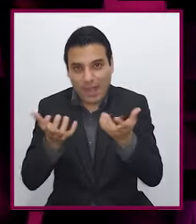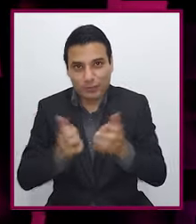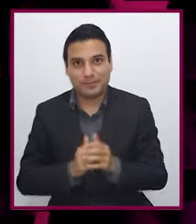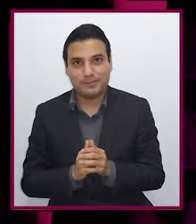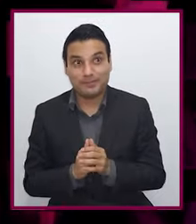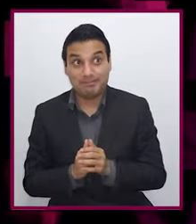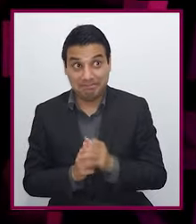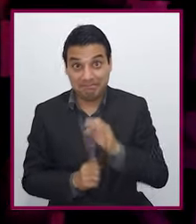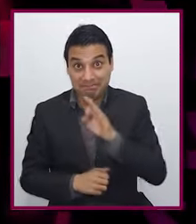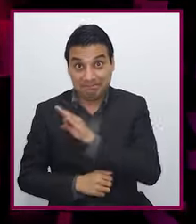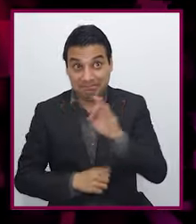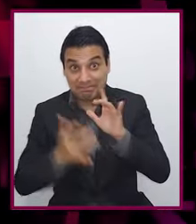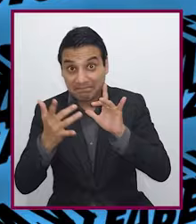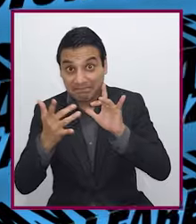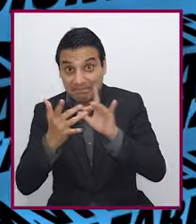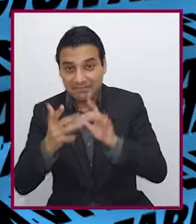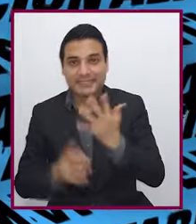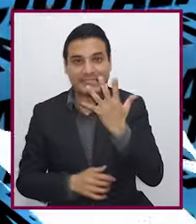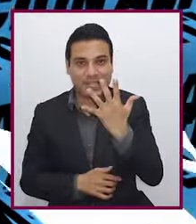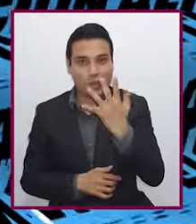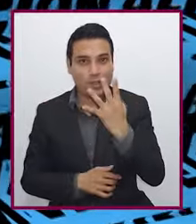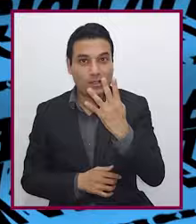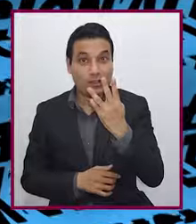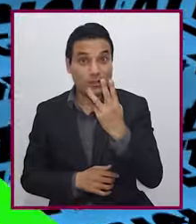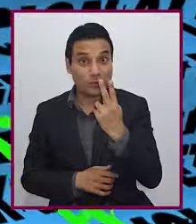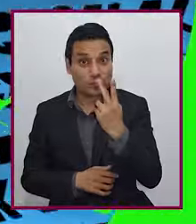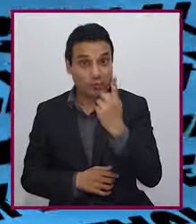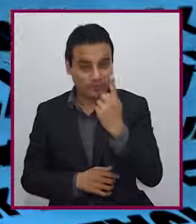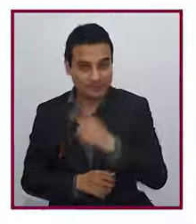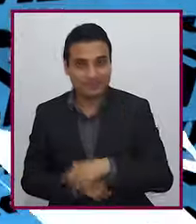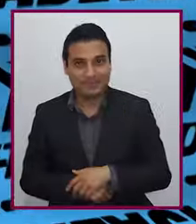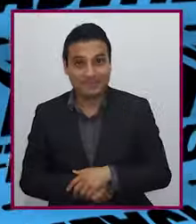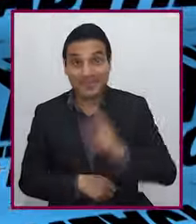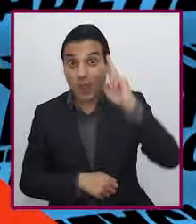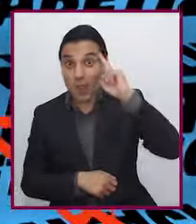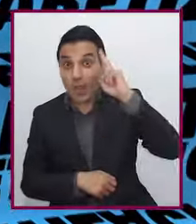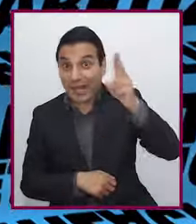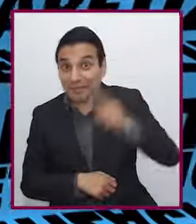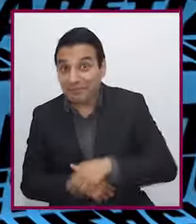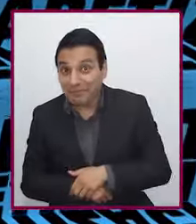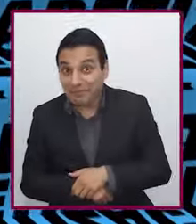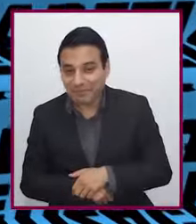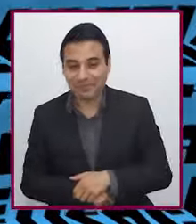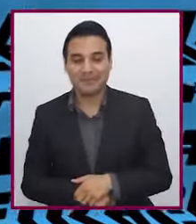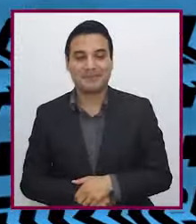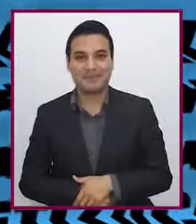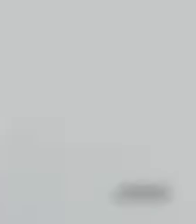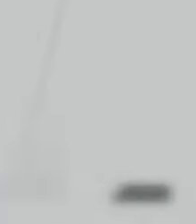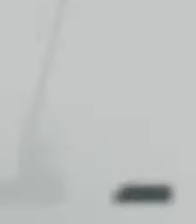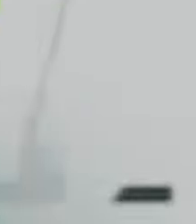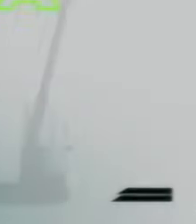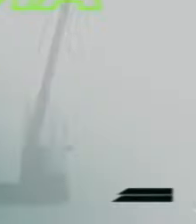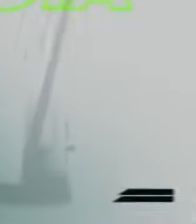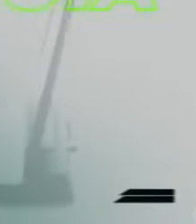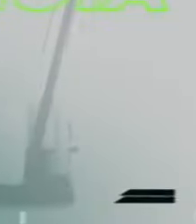usted mismo. ¿Nos enlazas, Axel? Y en 5, 4, 3, 2... ¡Hola, Alberto!